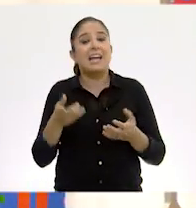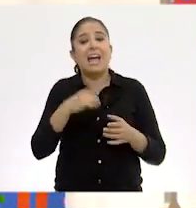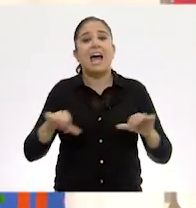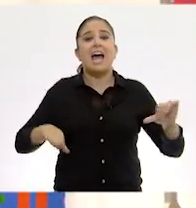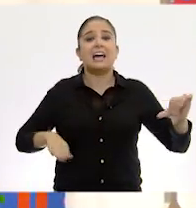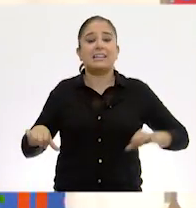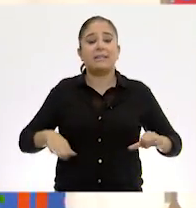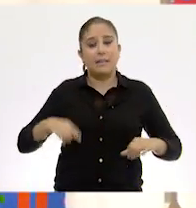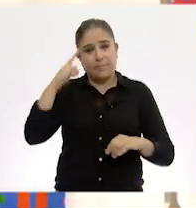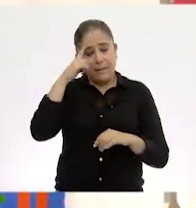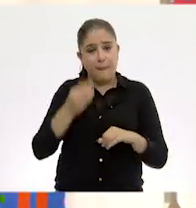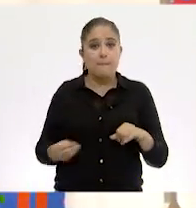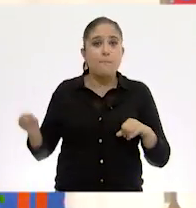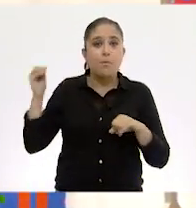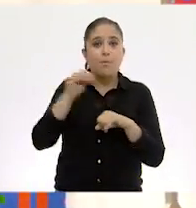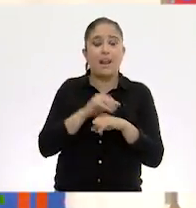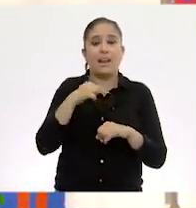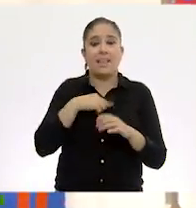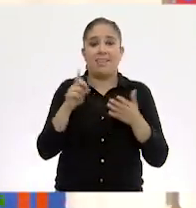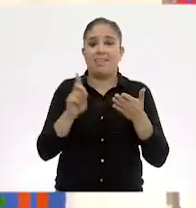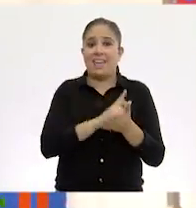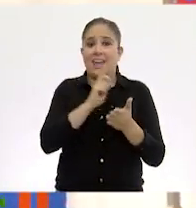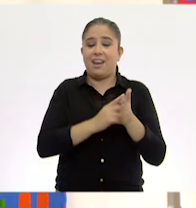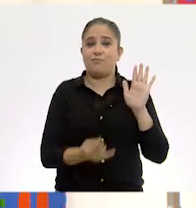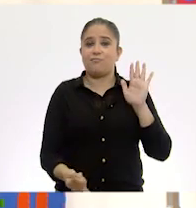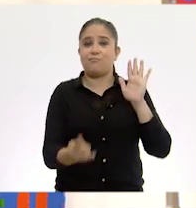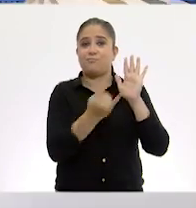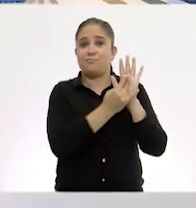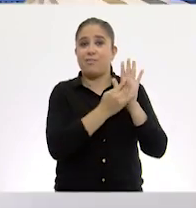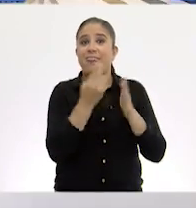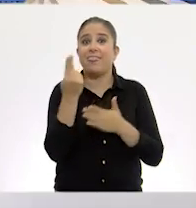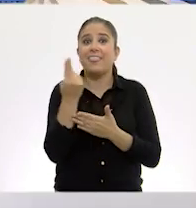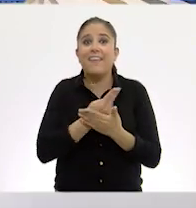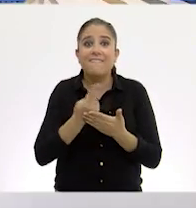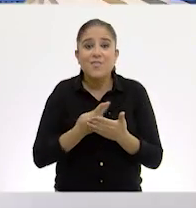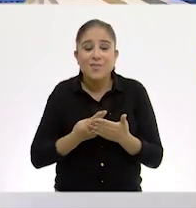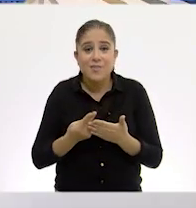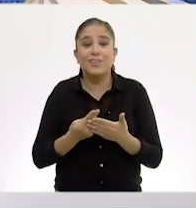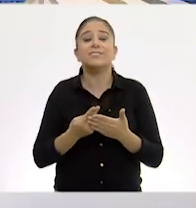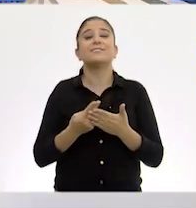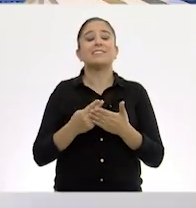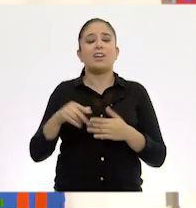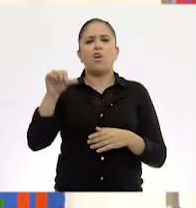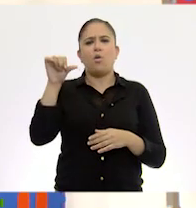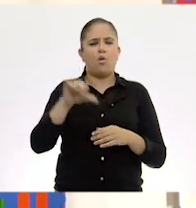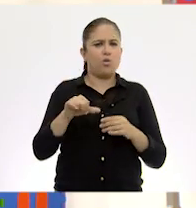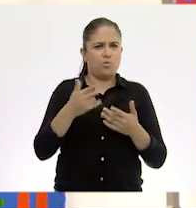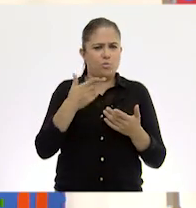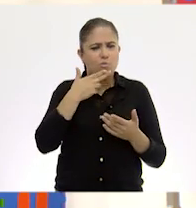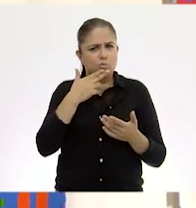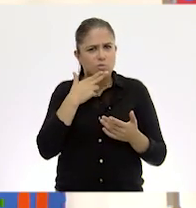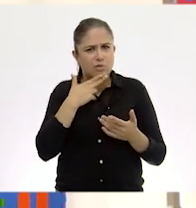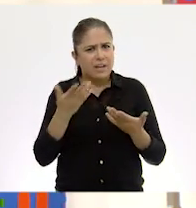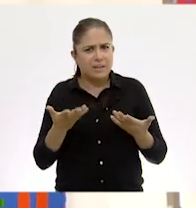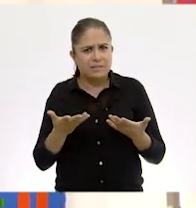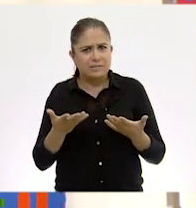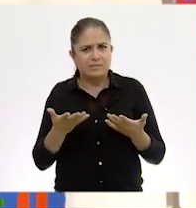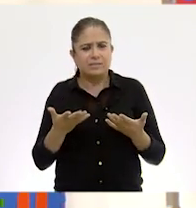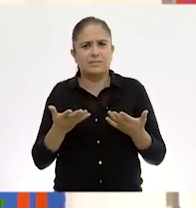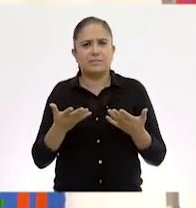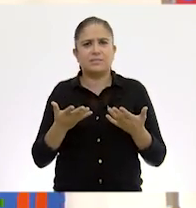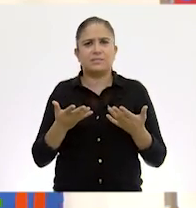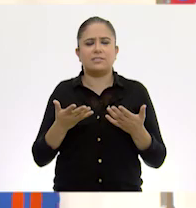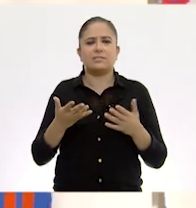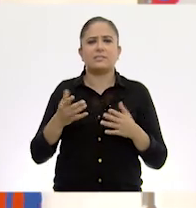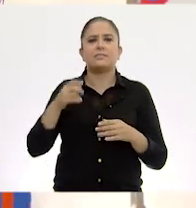actividad para ponerla en nuestro diario. De dibujos. De dibujo. Y bueno, hoy vamos a utilizar. Sí. Aquí tenemos,